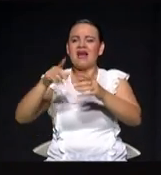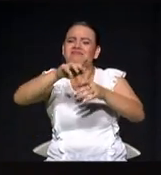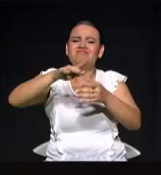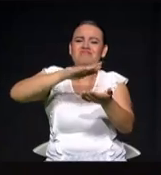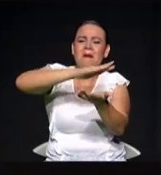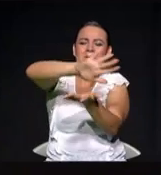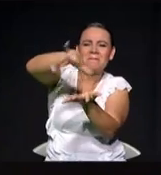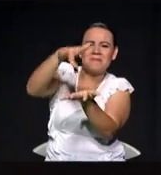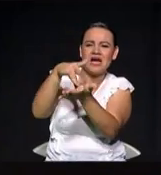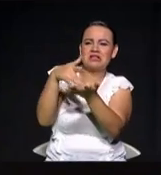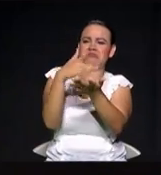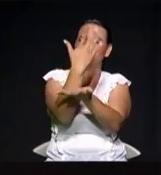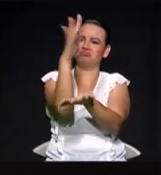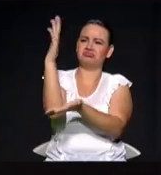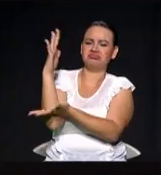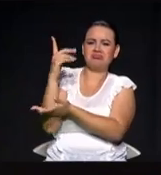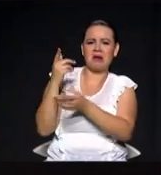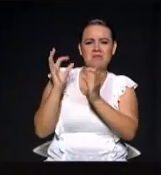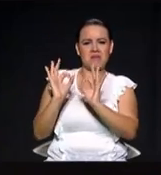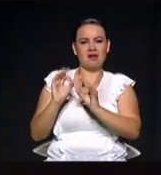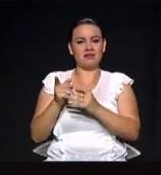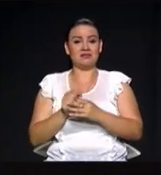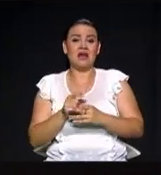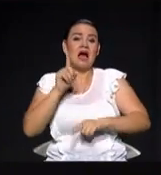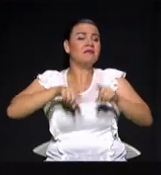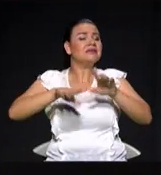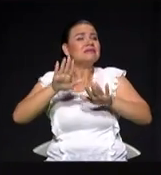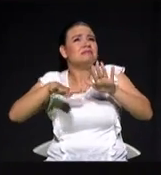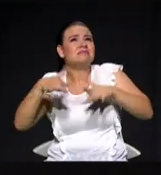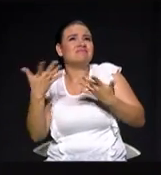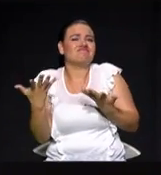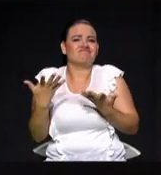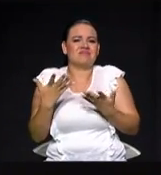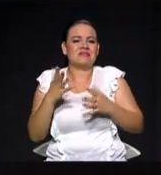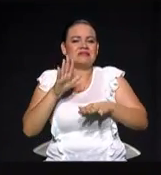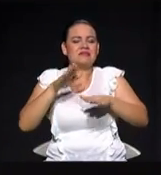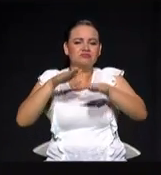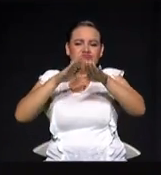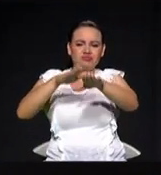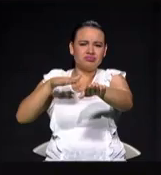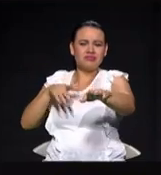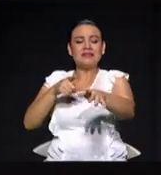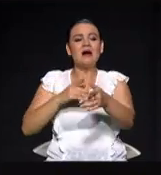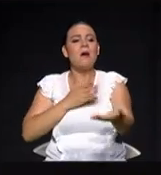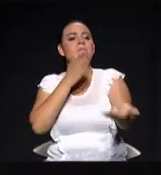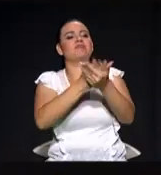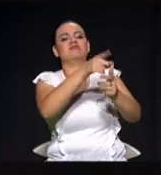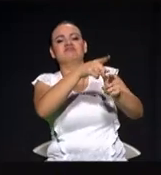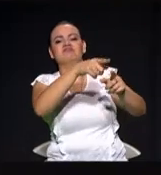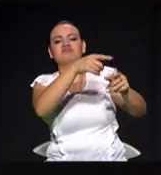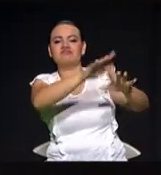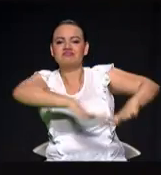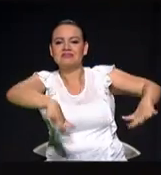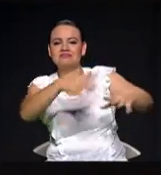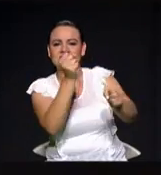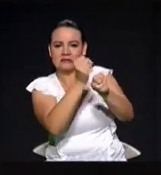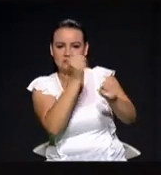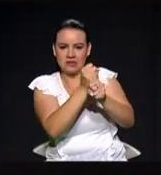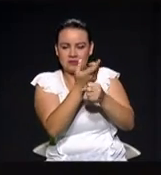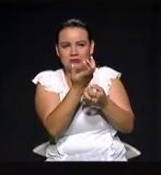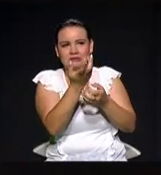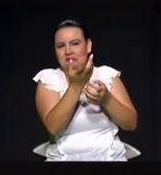que las personas viviendo más cerca donde estudian o trabajan que son el 80 por ciento de los viajes en medellín logramos también que se disminuya el problema de movilidad